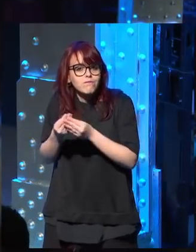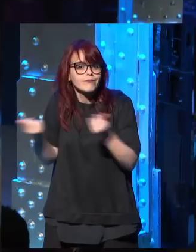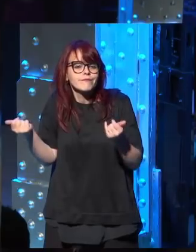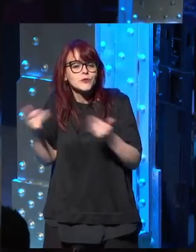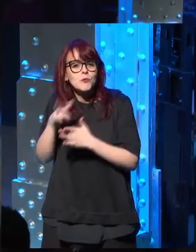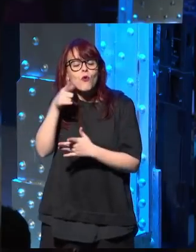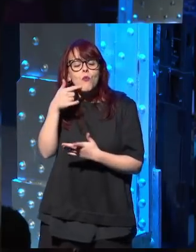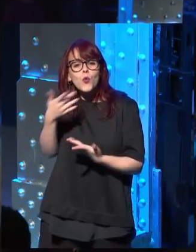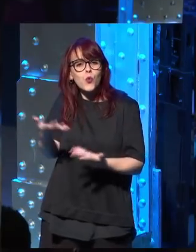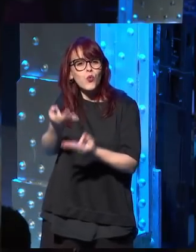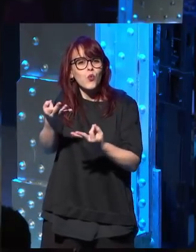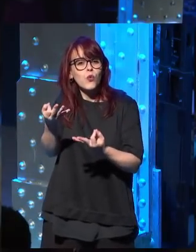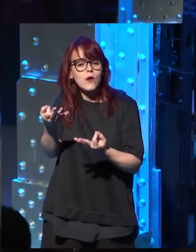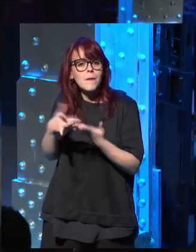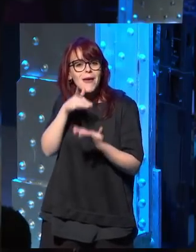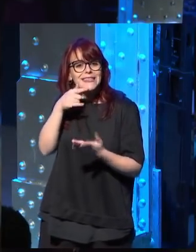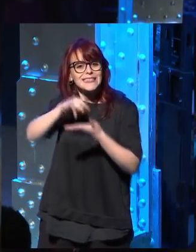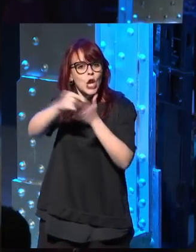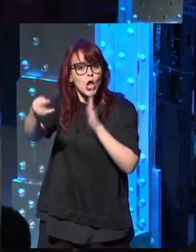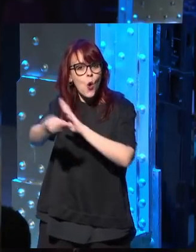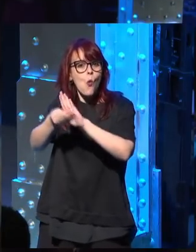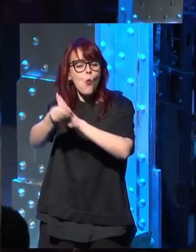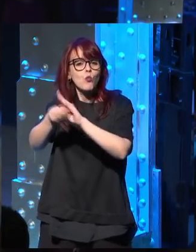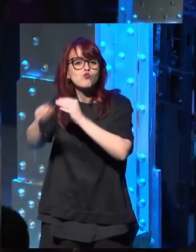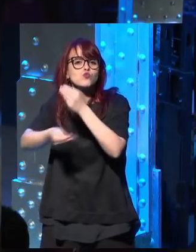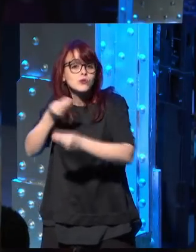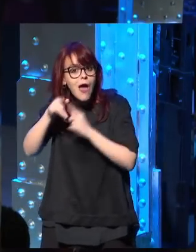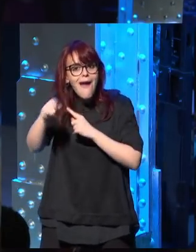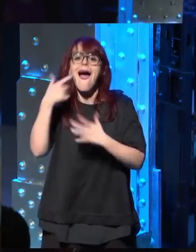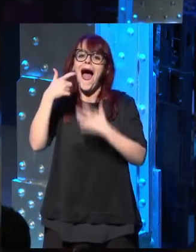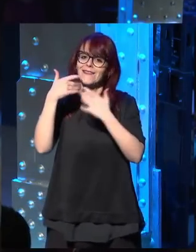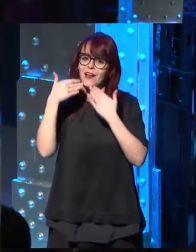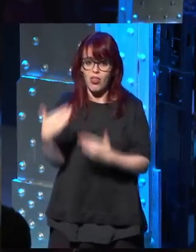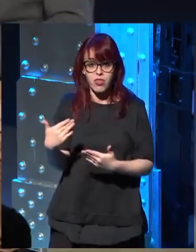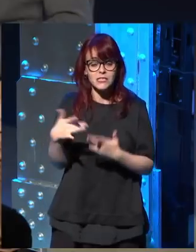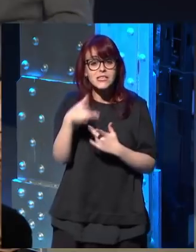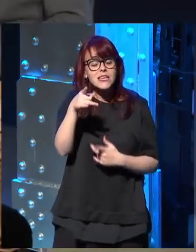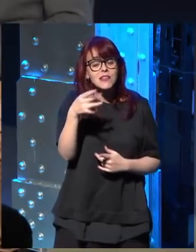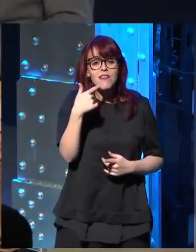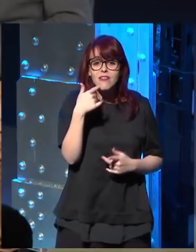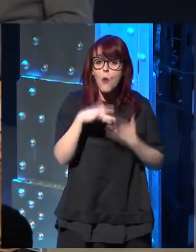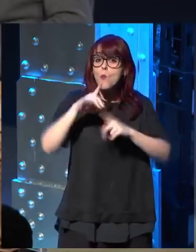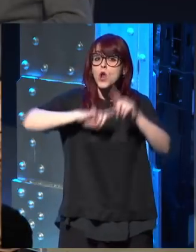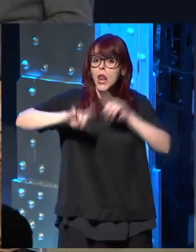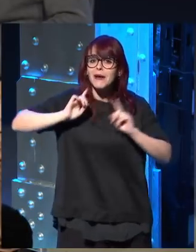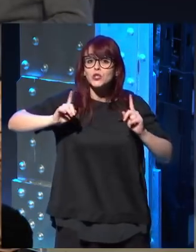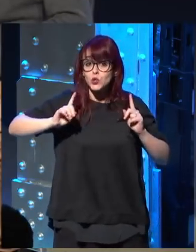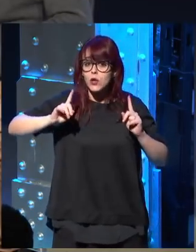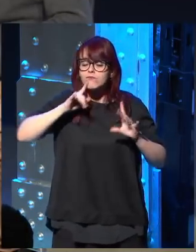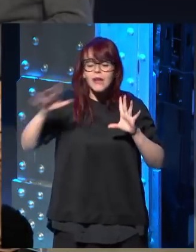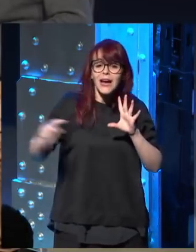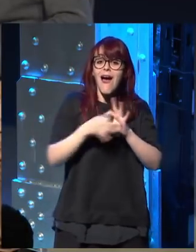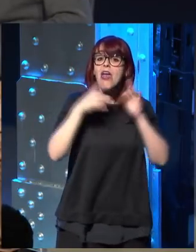qué aprietas ahí? ¿Qué tecnología te va a salvar? Ahí está el arte. Y decía, hay un pequeño problema solo, y esto tiene que ver mucho